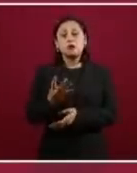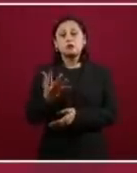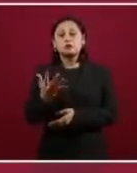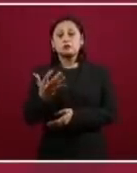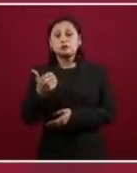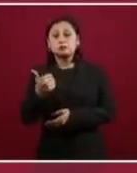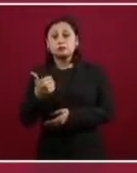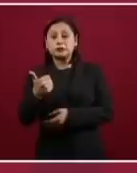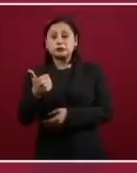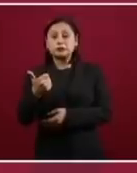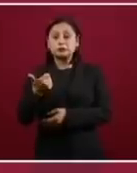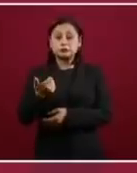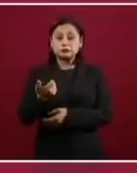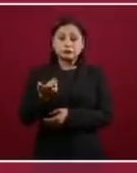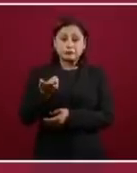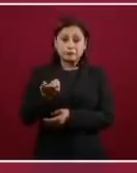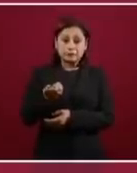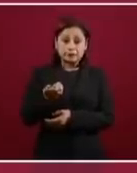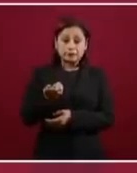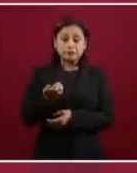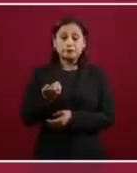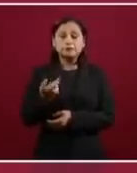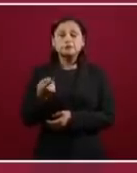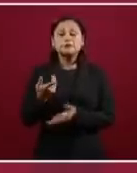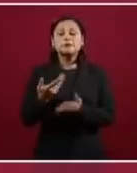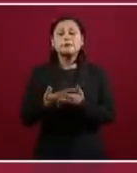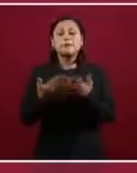4, 5, 6 pesos. Ahora